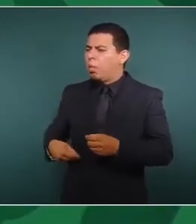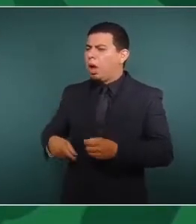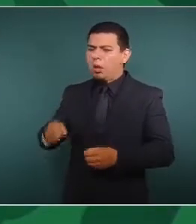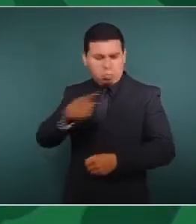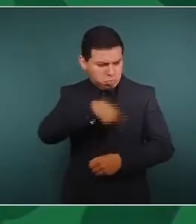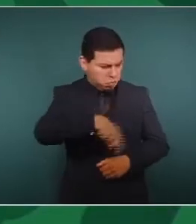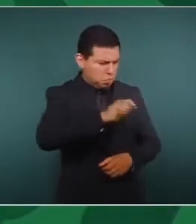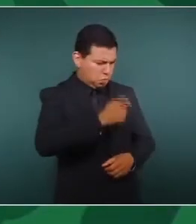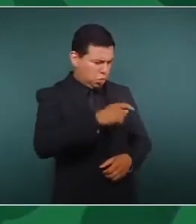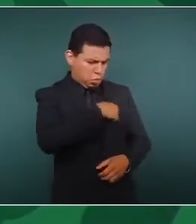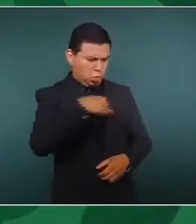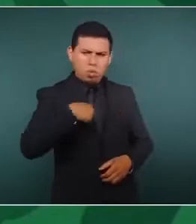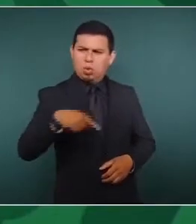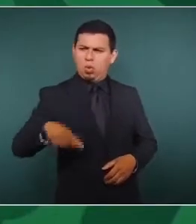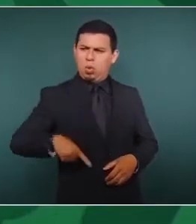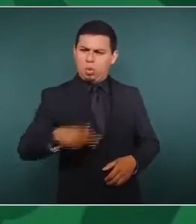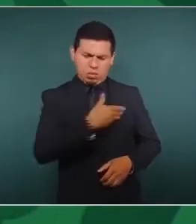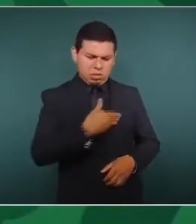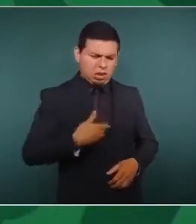Así está